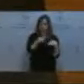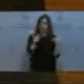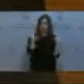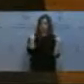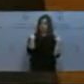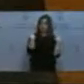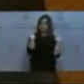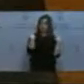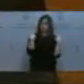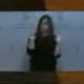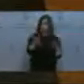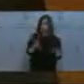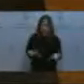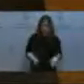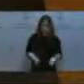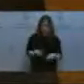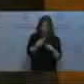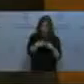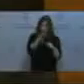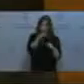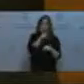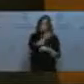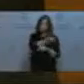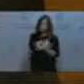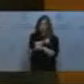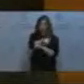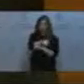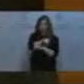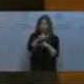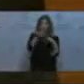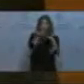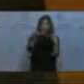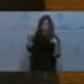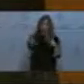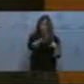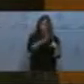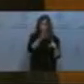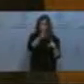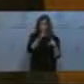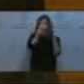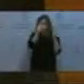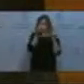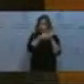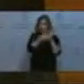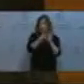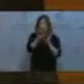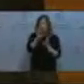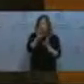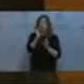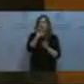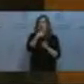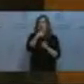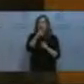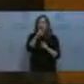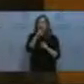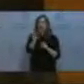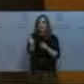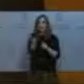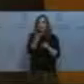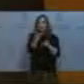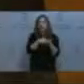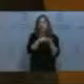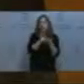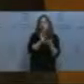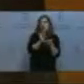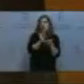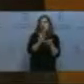por engañar a toda una región, Asturias, con el tema de Sogepsa. No era cuestiones de versos ni de poetas. Es que pidan